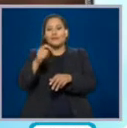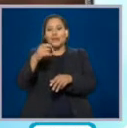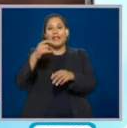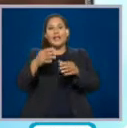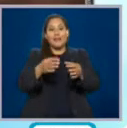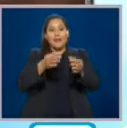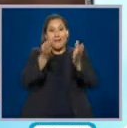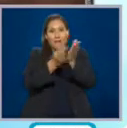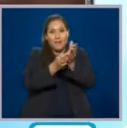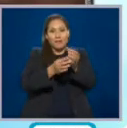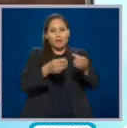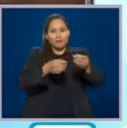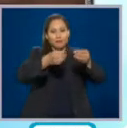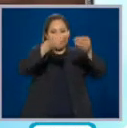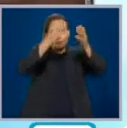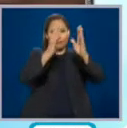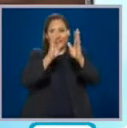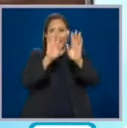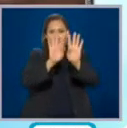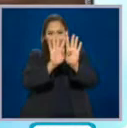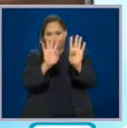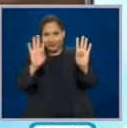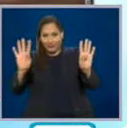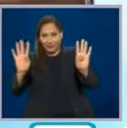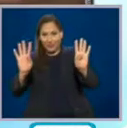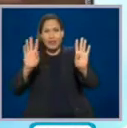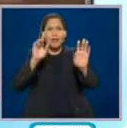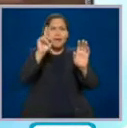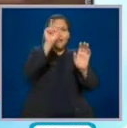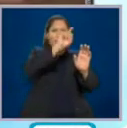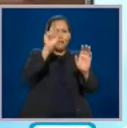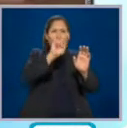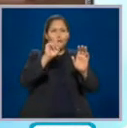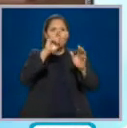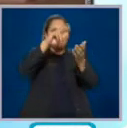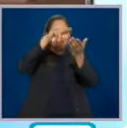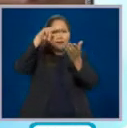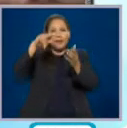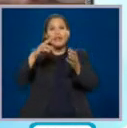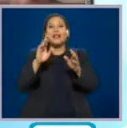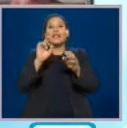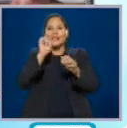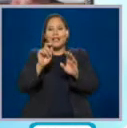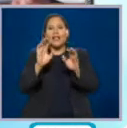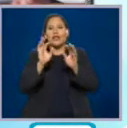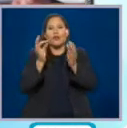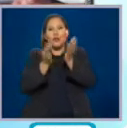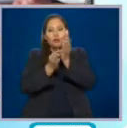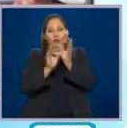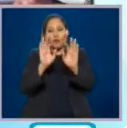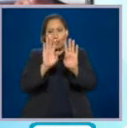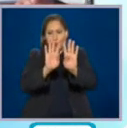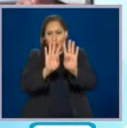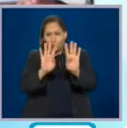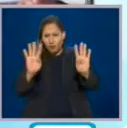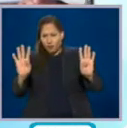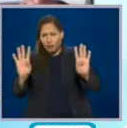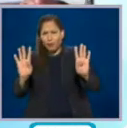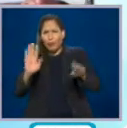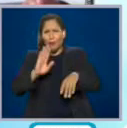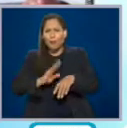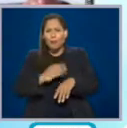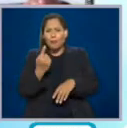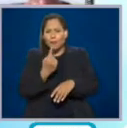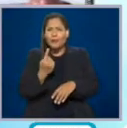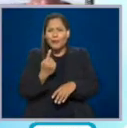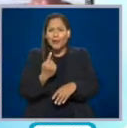tubos de los que tú hablas. Lo difuminé y colmé todo el espacio de tubos. Entonces, ¿cuál es la idea de esa instalación? La idea